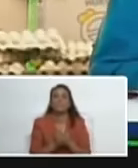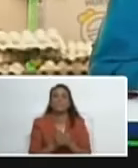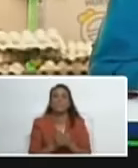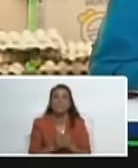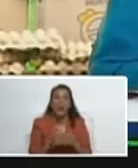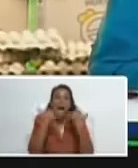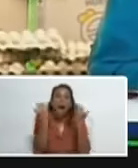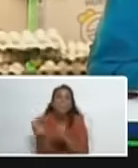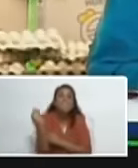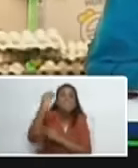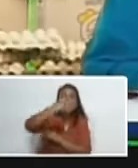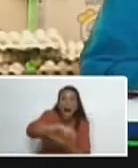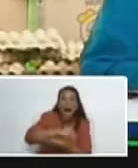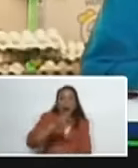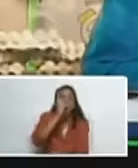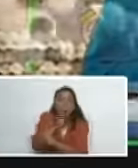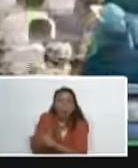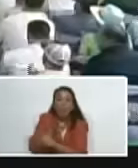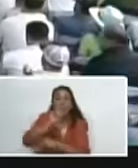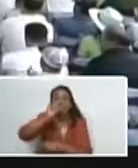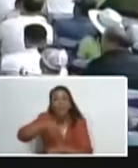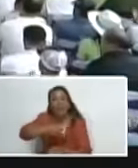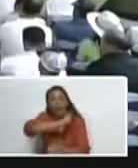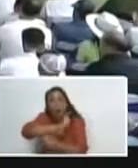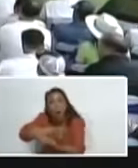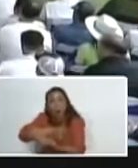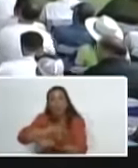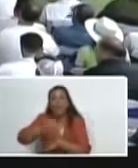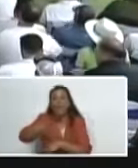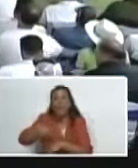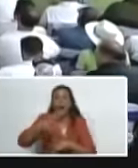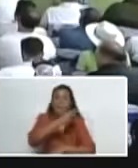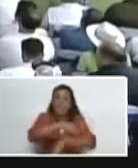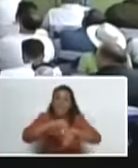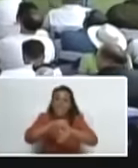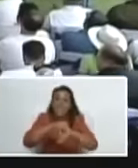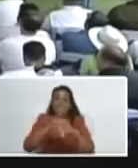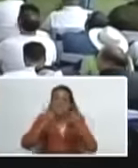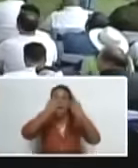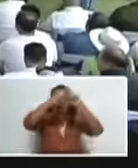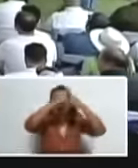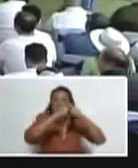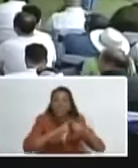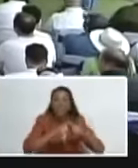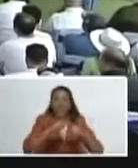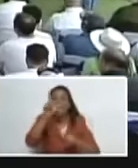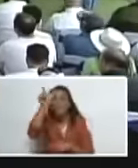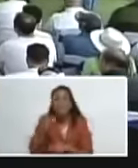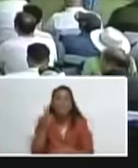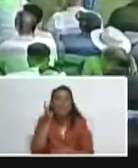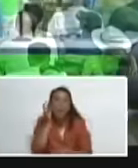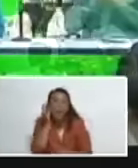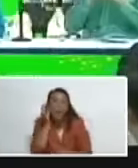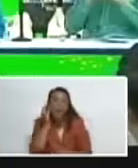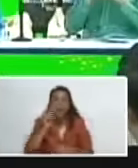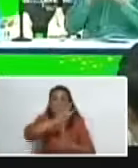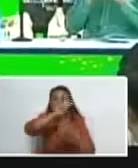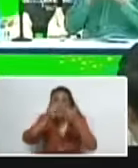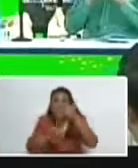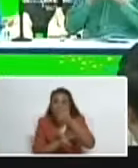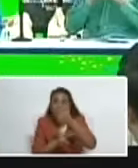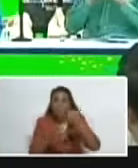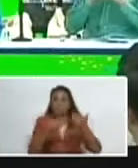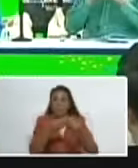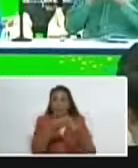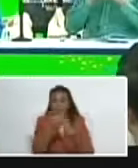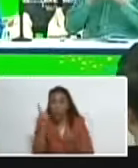Y además le he dado la orden a la ministra de Finanzas presente aquí, que es vicepresidenta